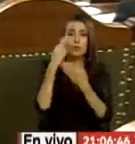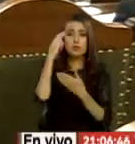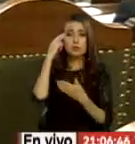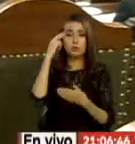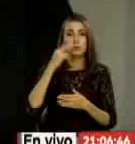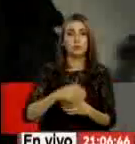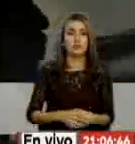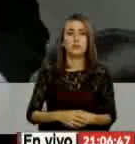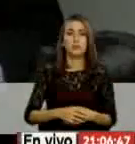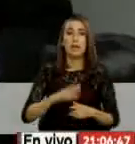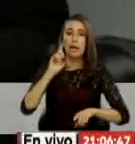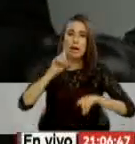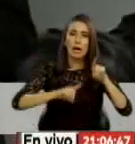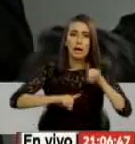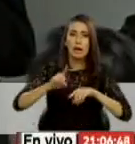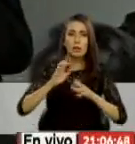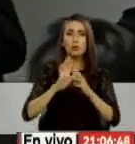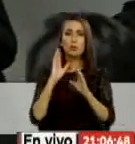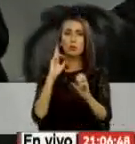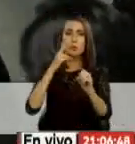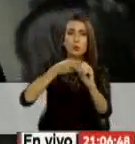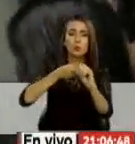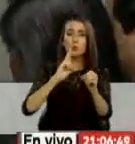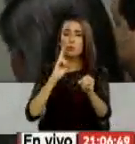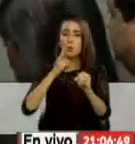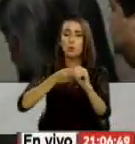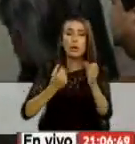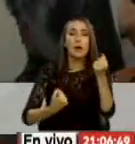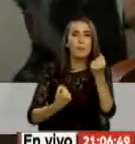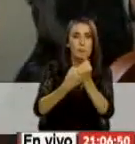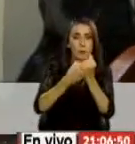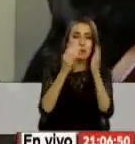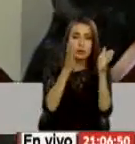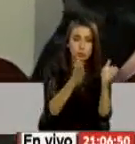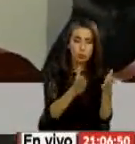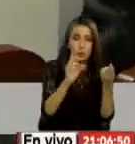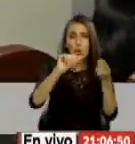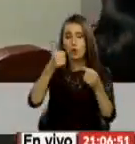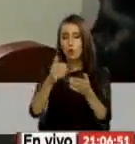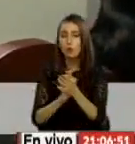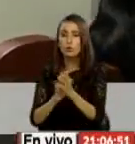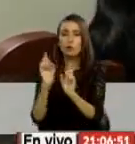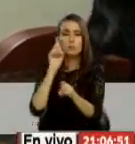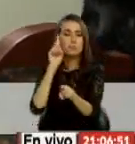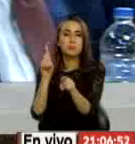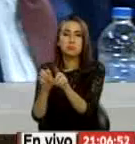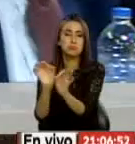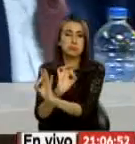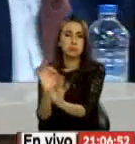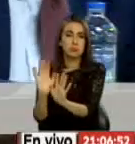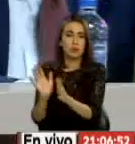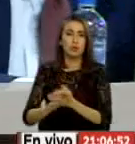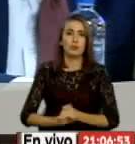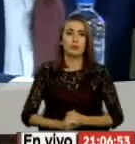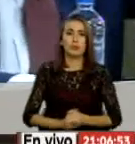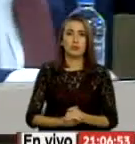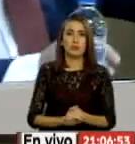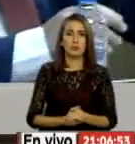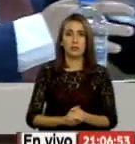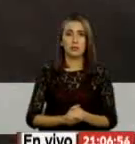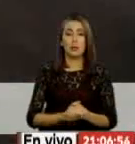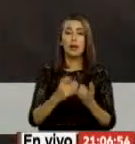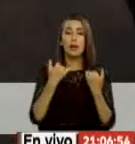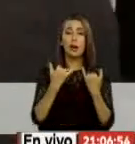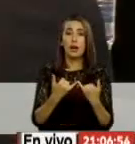La mayoría de intervenciones trataron observaciones a favor y en contra de las preguntas 2 y 3 del pliego de consulta popular. De tal suerte